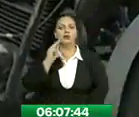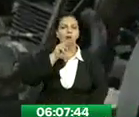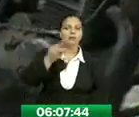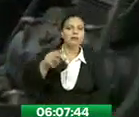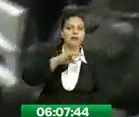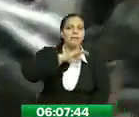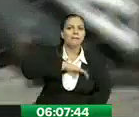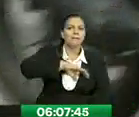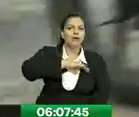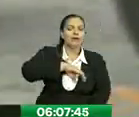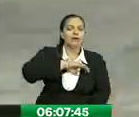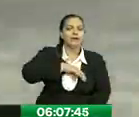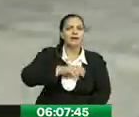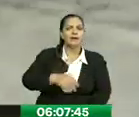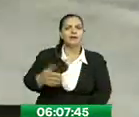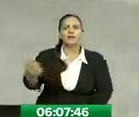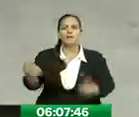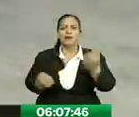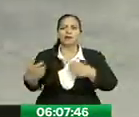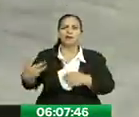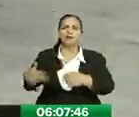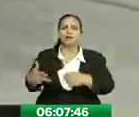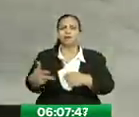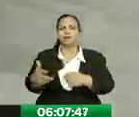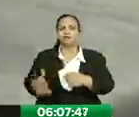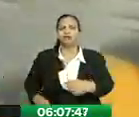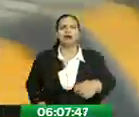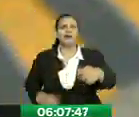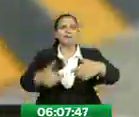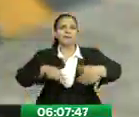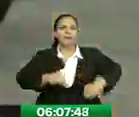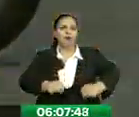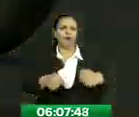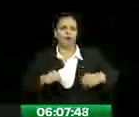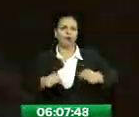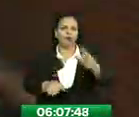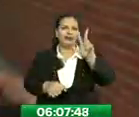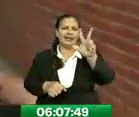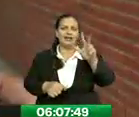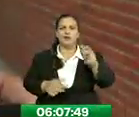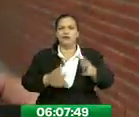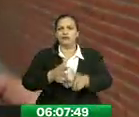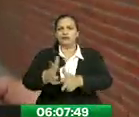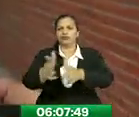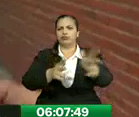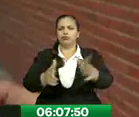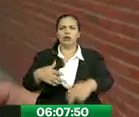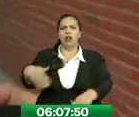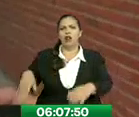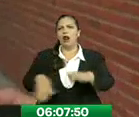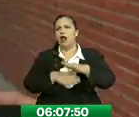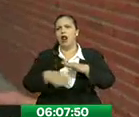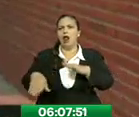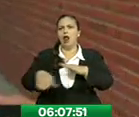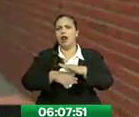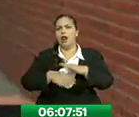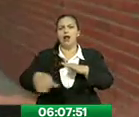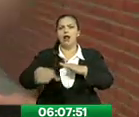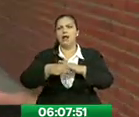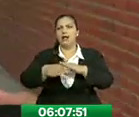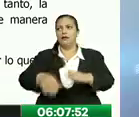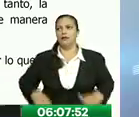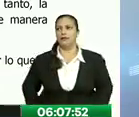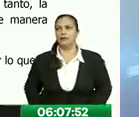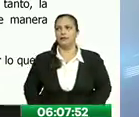y en 1, y se dieron para allá. Sí, ese era el mismo camino. Yo solo sé que hay un hueco de bala justamente ahí del techo, de la parte antes de entrar al local de moda,